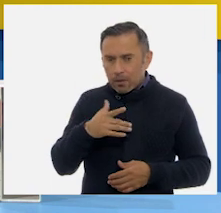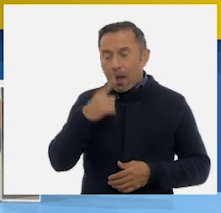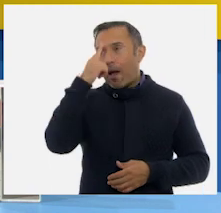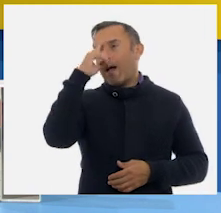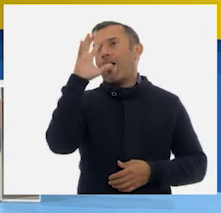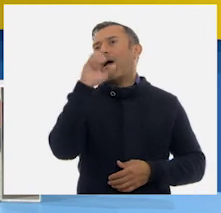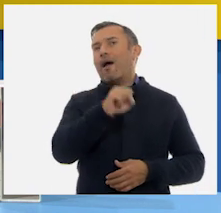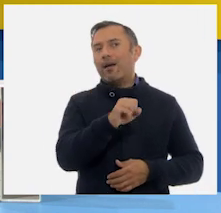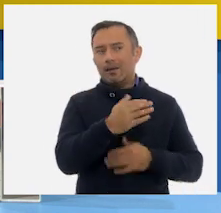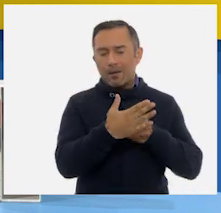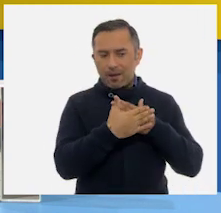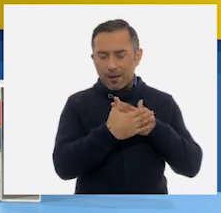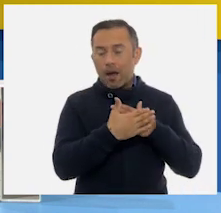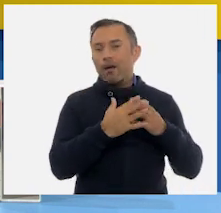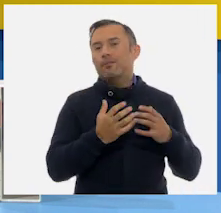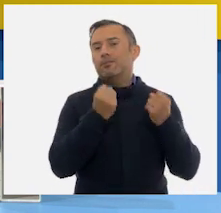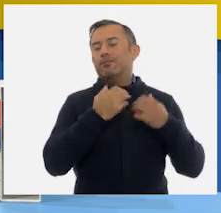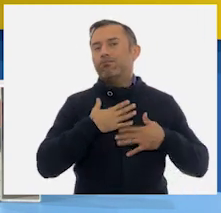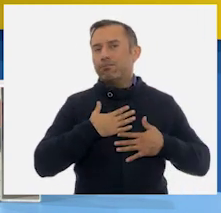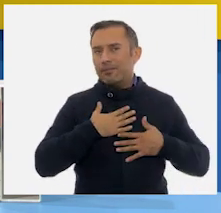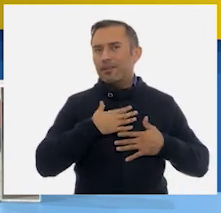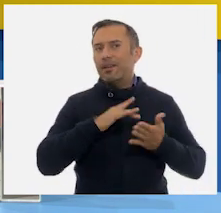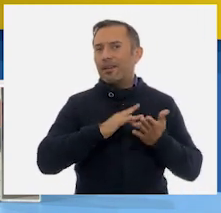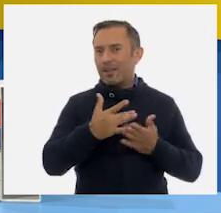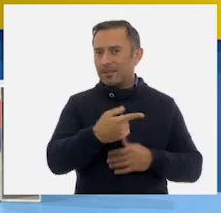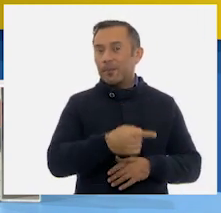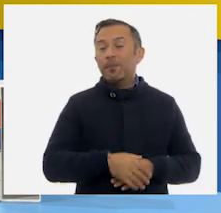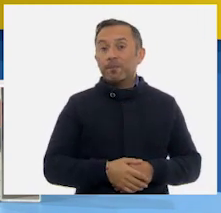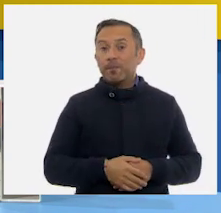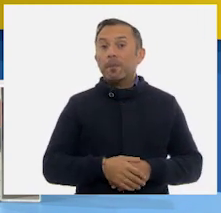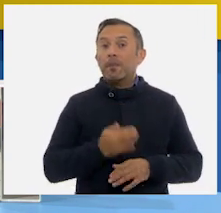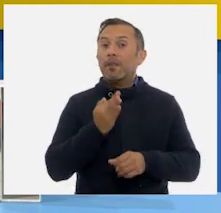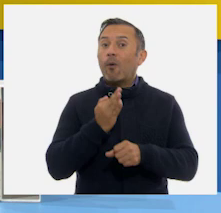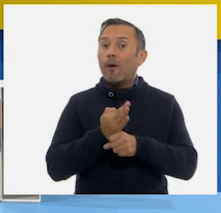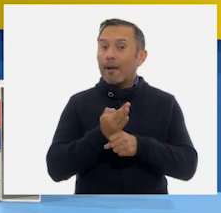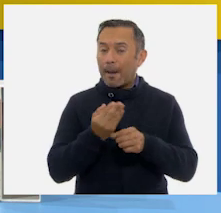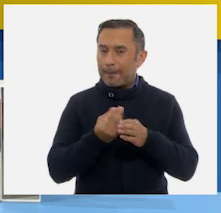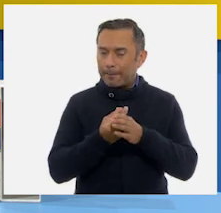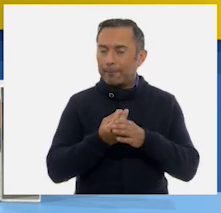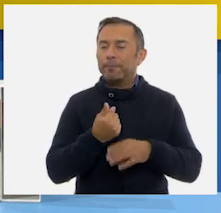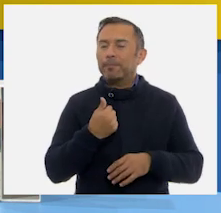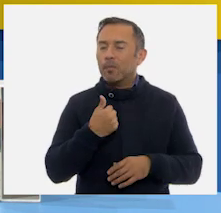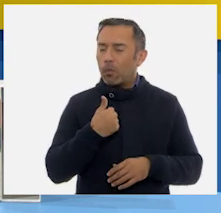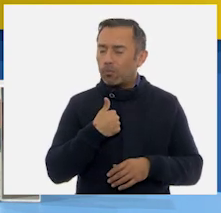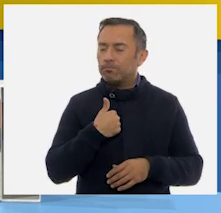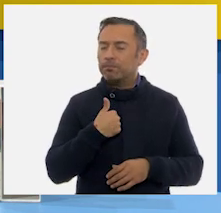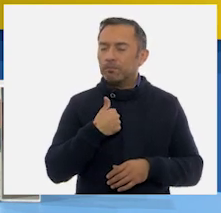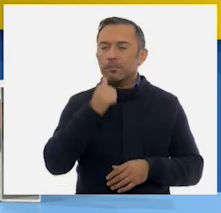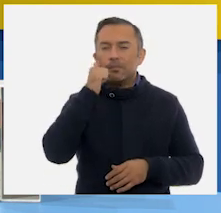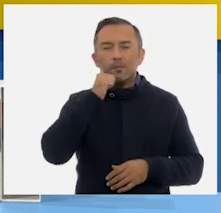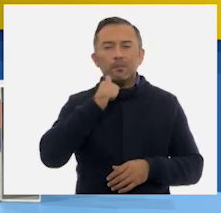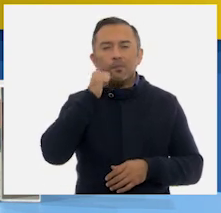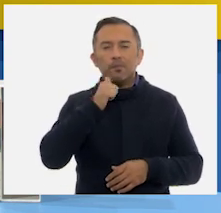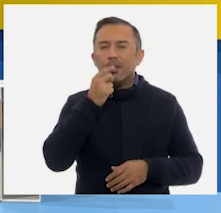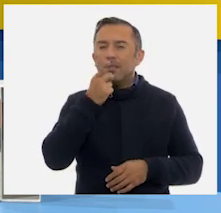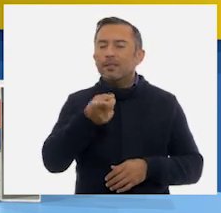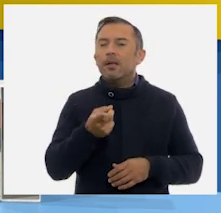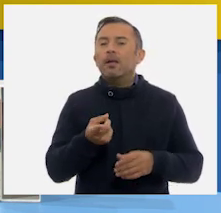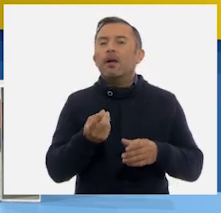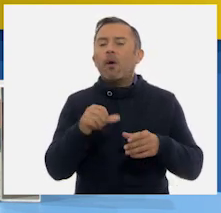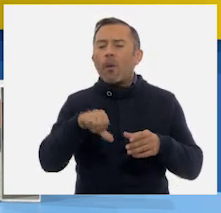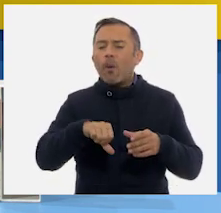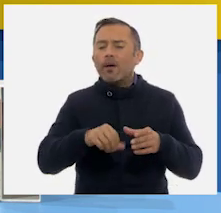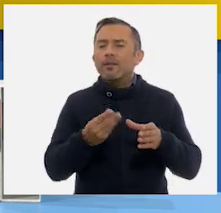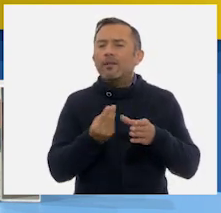el recordatorio. A estas alturas de la clase, casi siempre he mencionado el propósito de la sesión y los materiales que